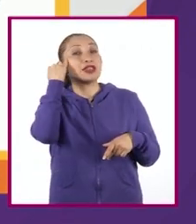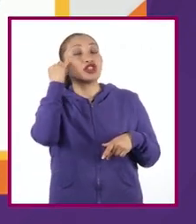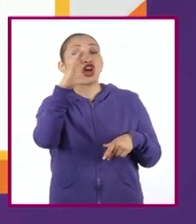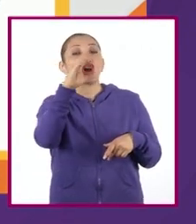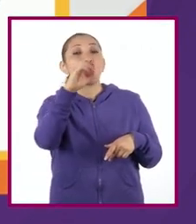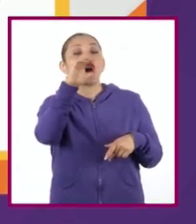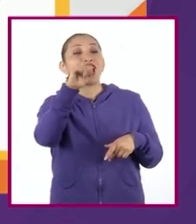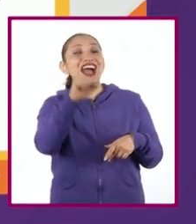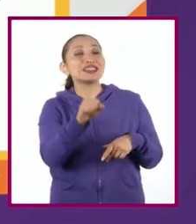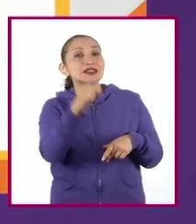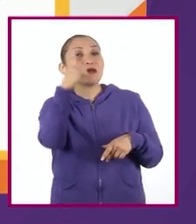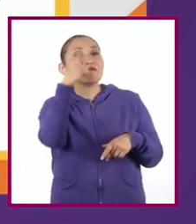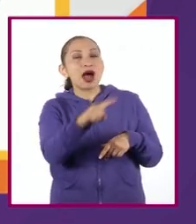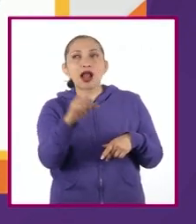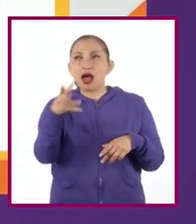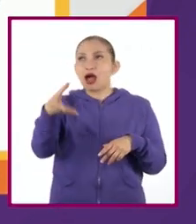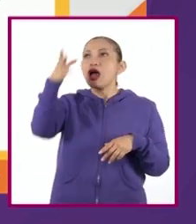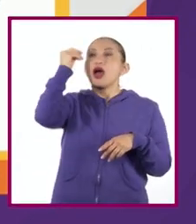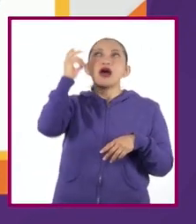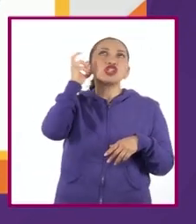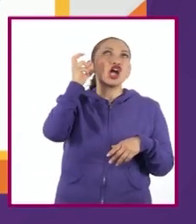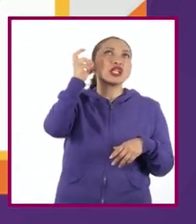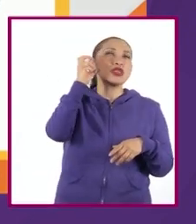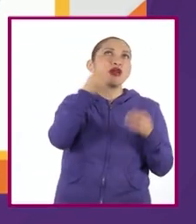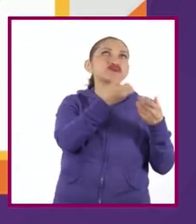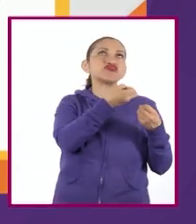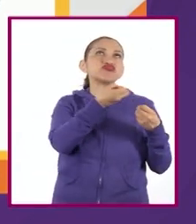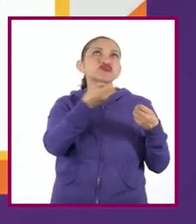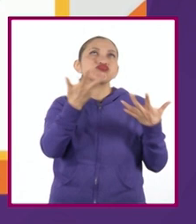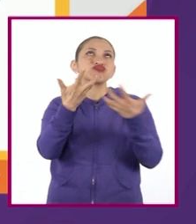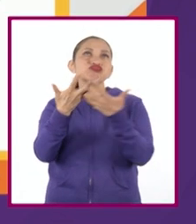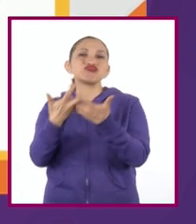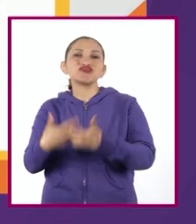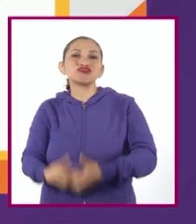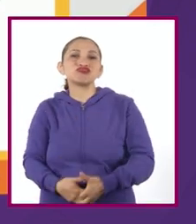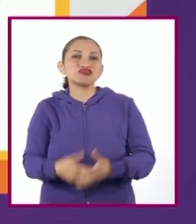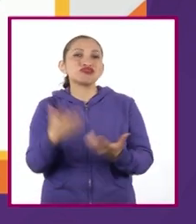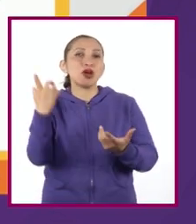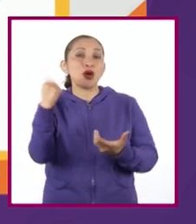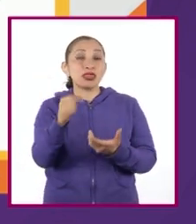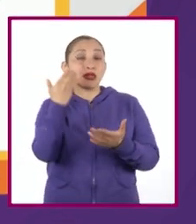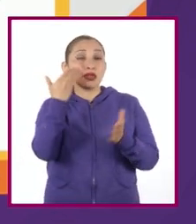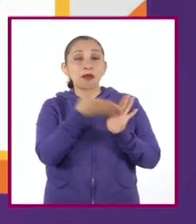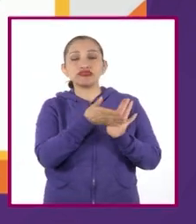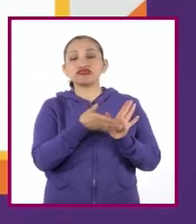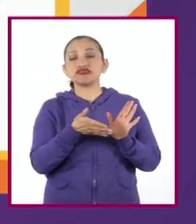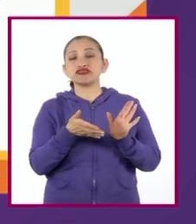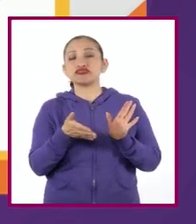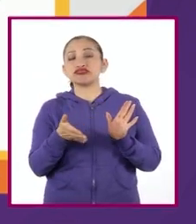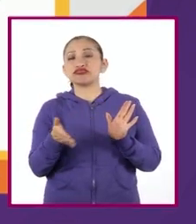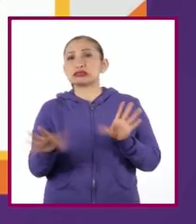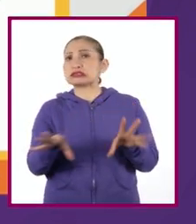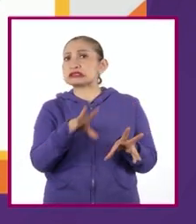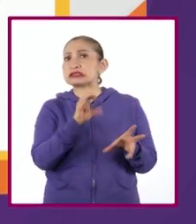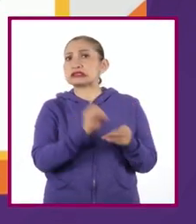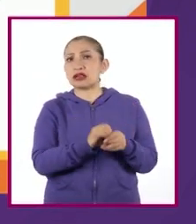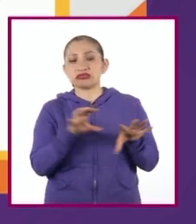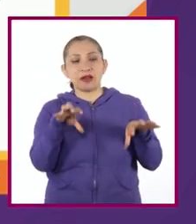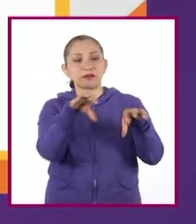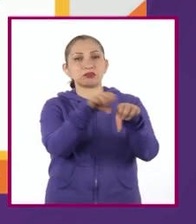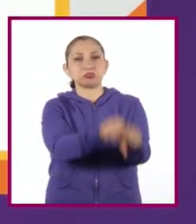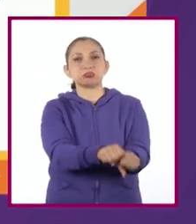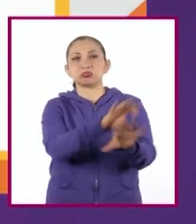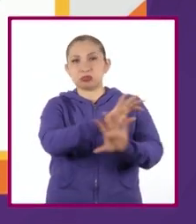como indios cocas, para reproducir sonidos armónicos y, al correr el tiempo y ser totalmente